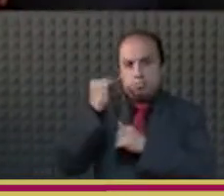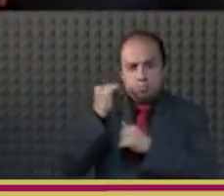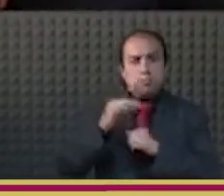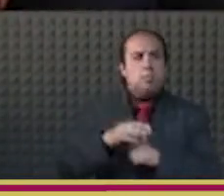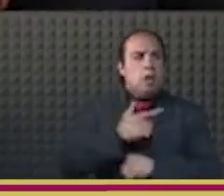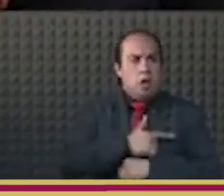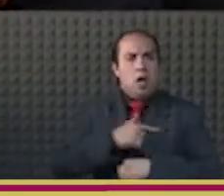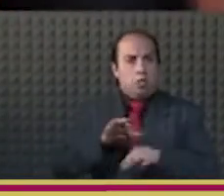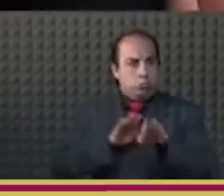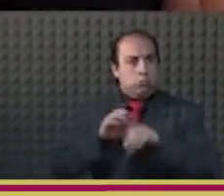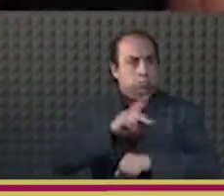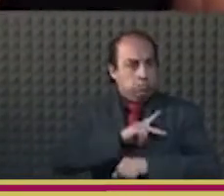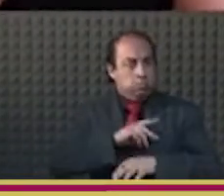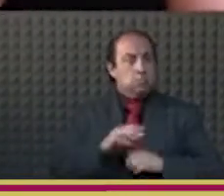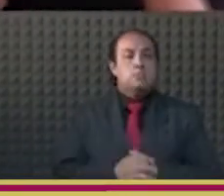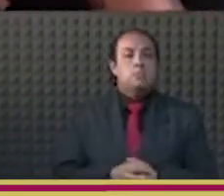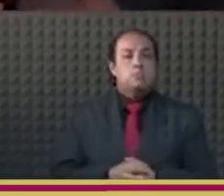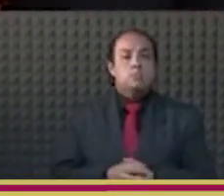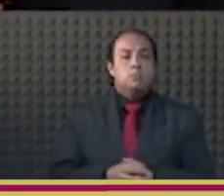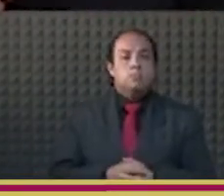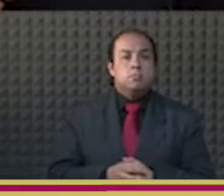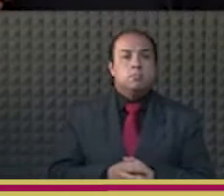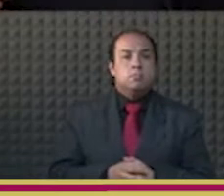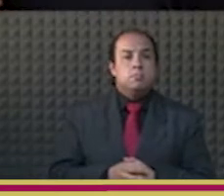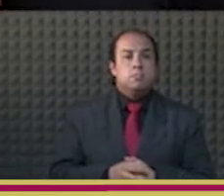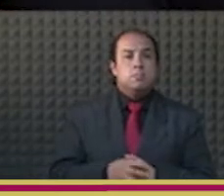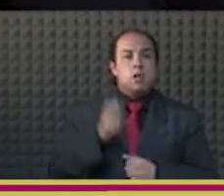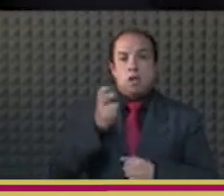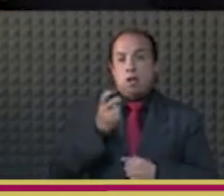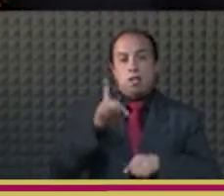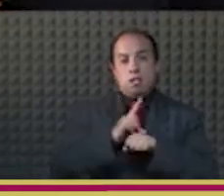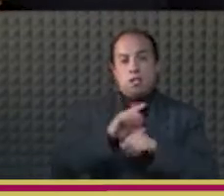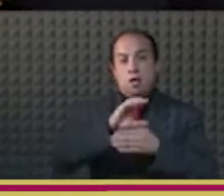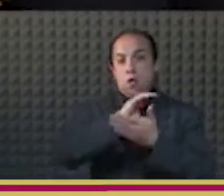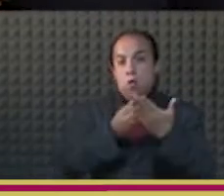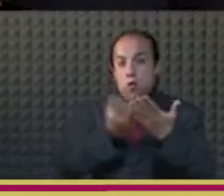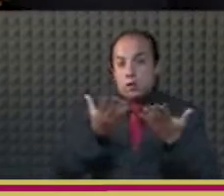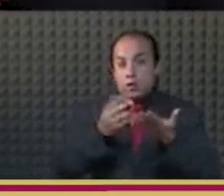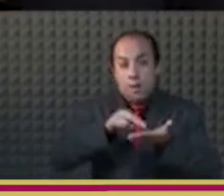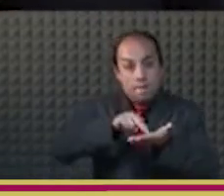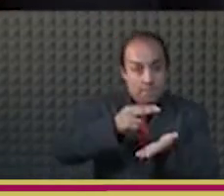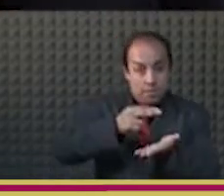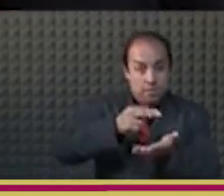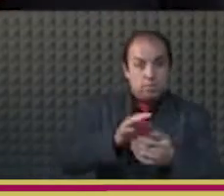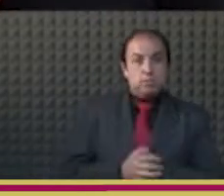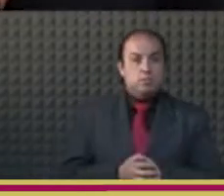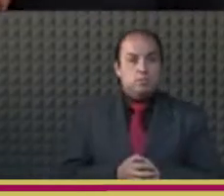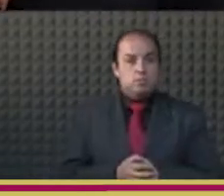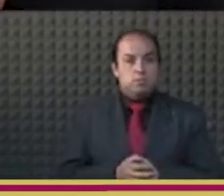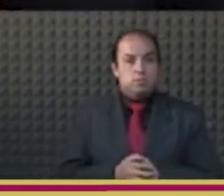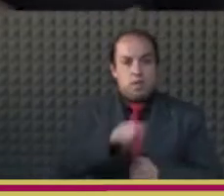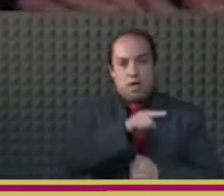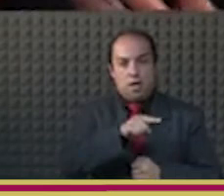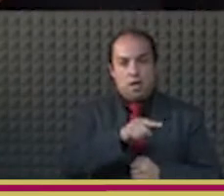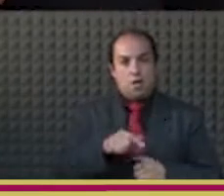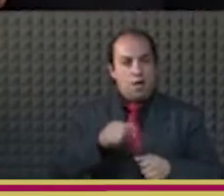les gustaba mi trabajo. Ese día hicimos el contrato, firmamos, ellos estaban